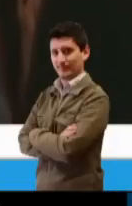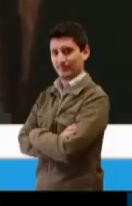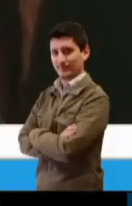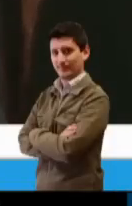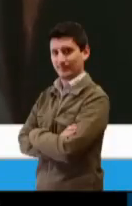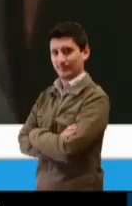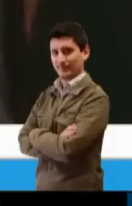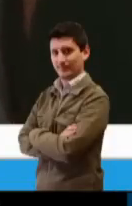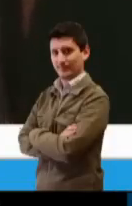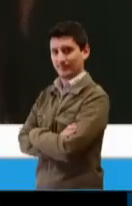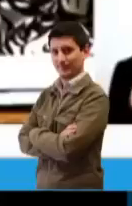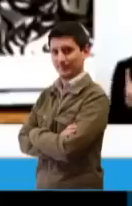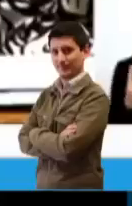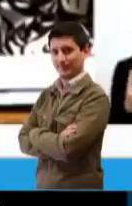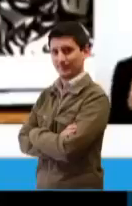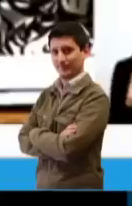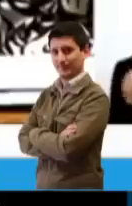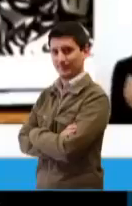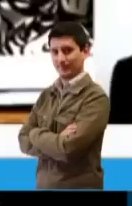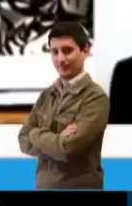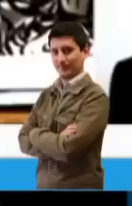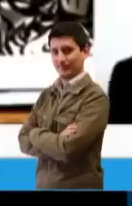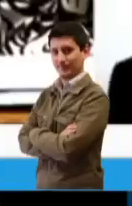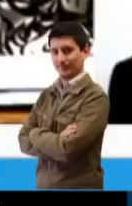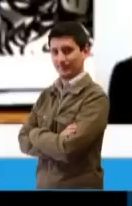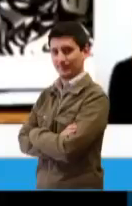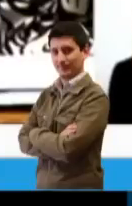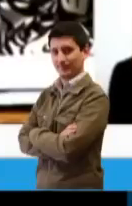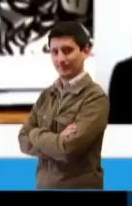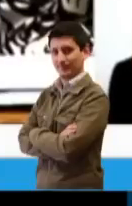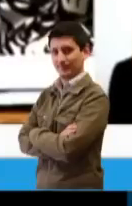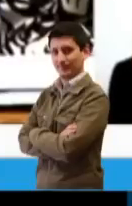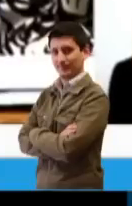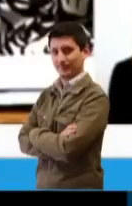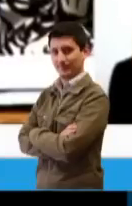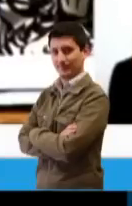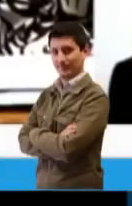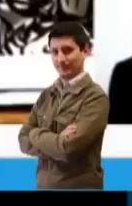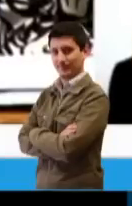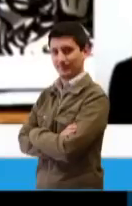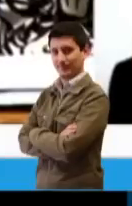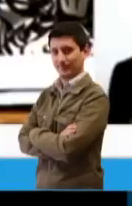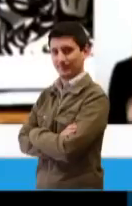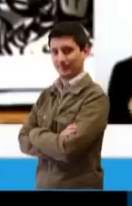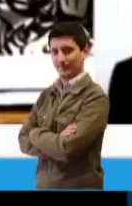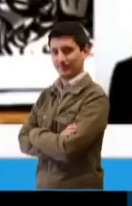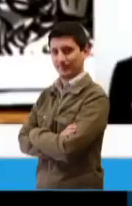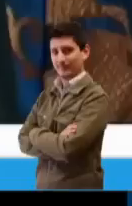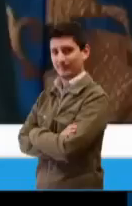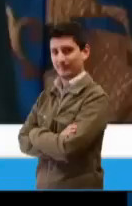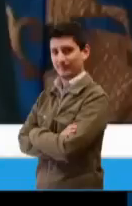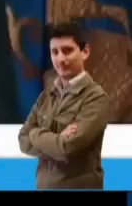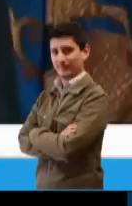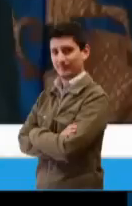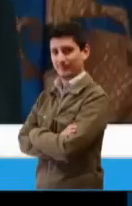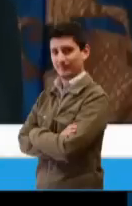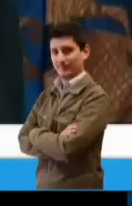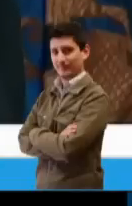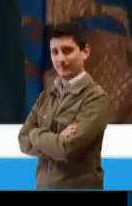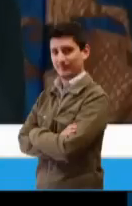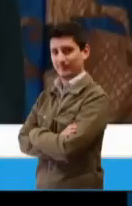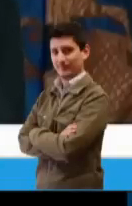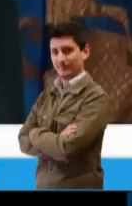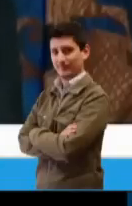de Revolución Democrática, Juan Ignacio de la Torre, dijo que Hidalgo está sola y deslizó que podría salir del PPD, criticando la manera en que ha